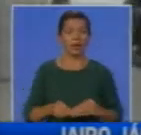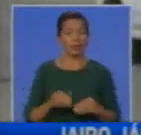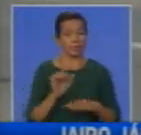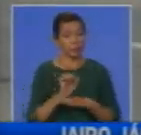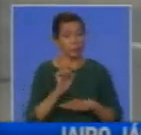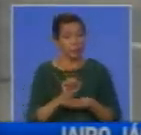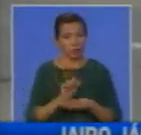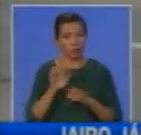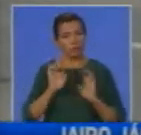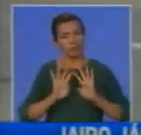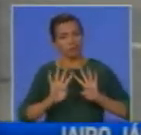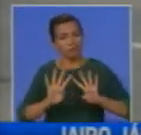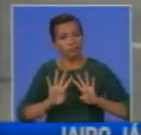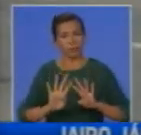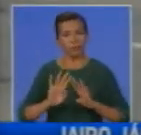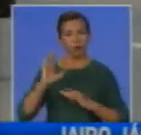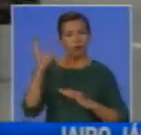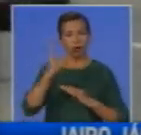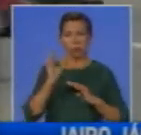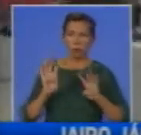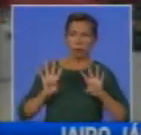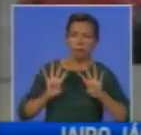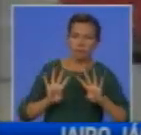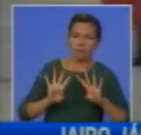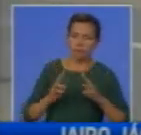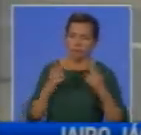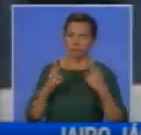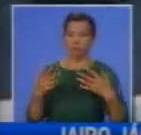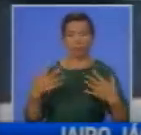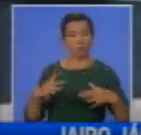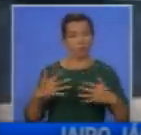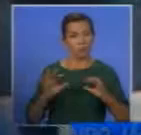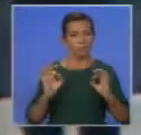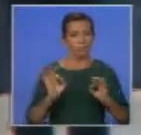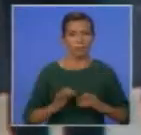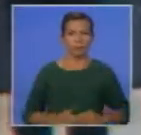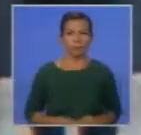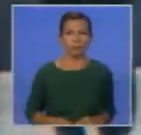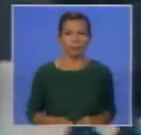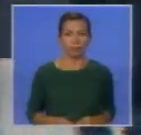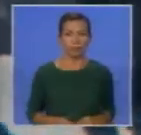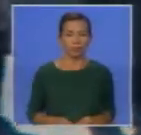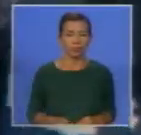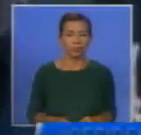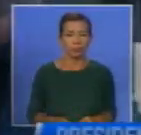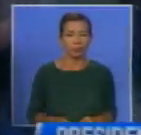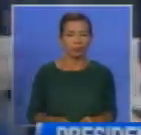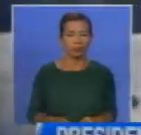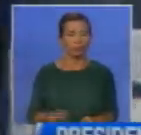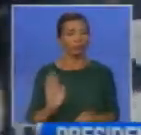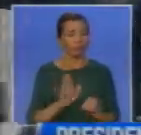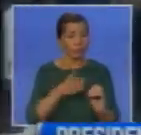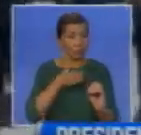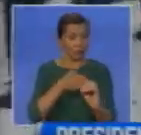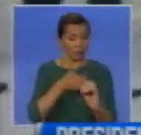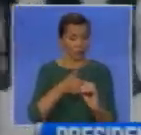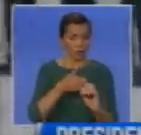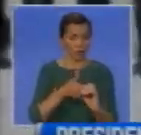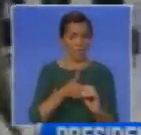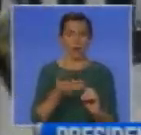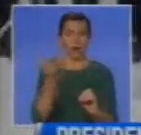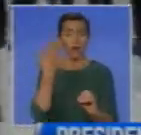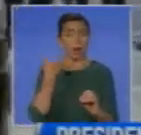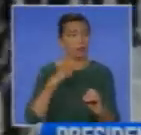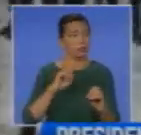ecuatorianos y colombianos como testigos de esta obra histórica. Como uno de los objetivos cumplidos en el primer